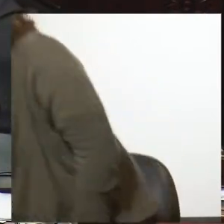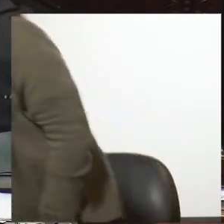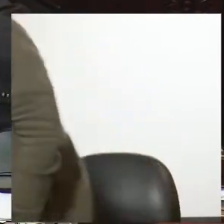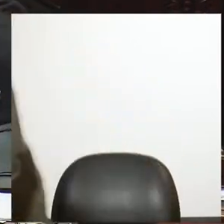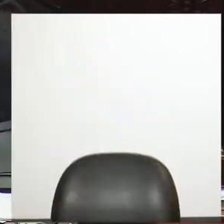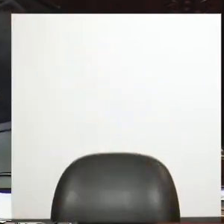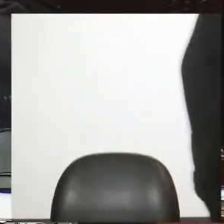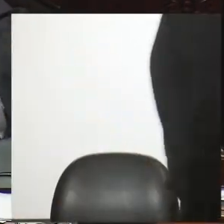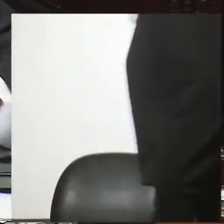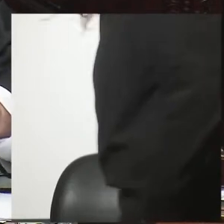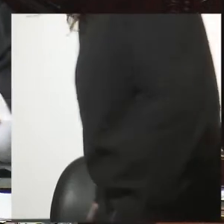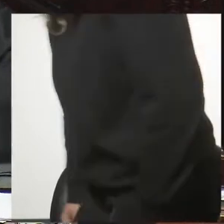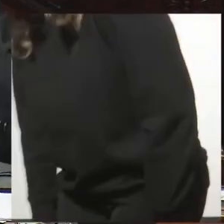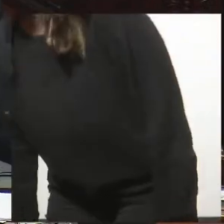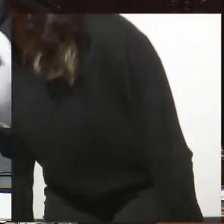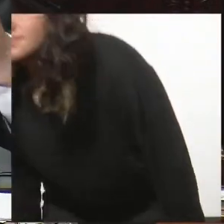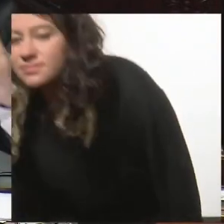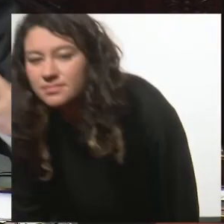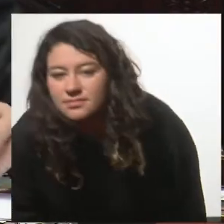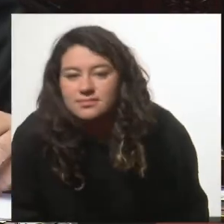dice entonces